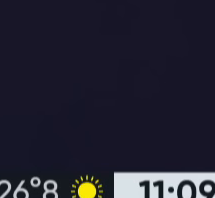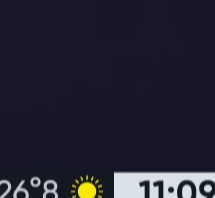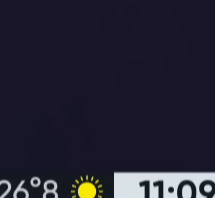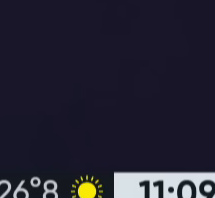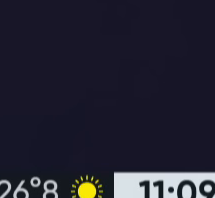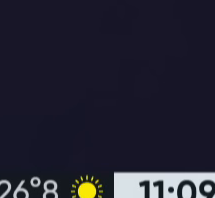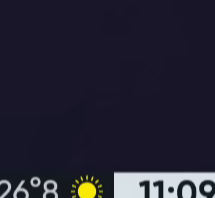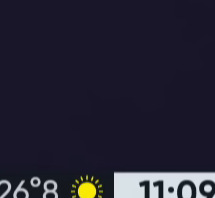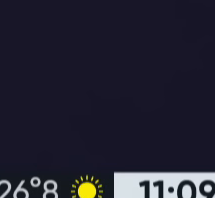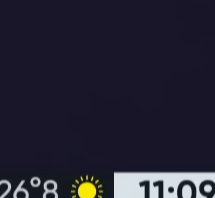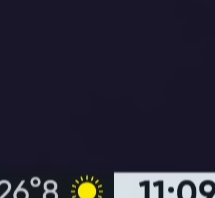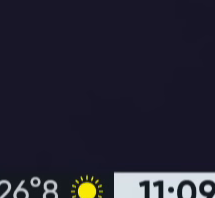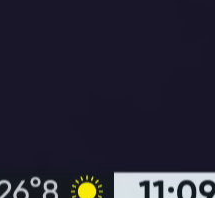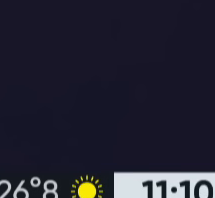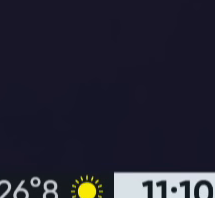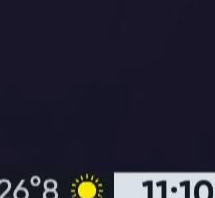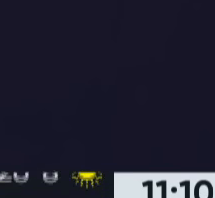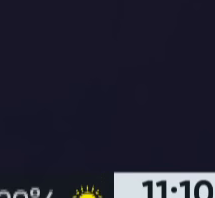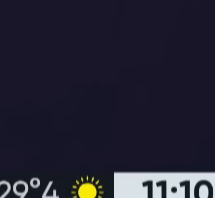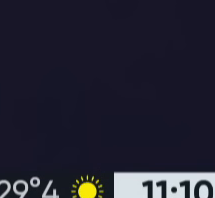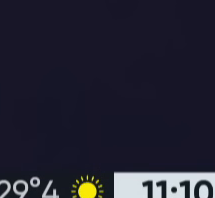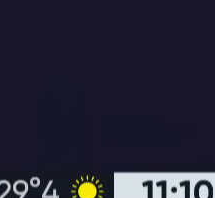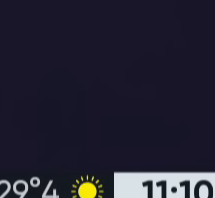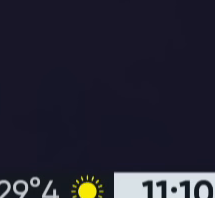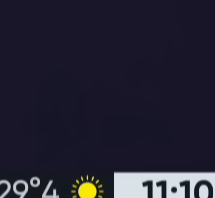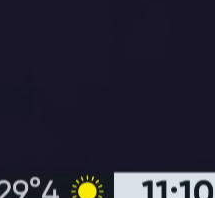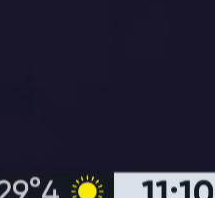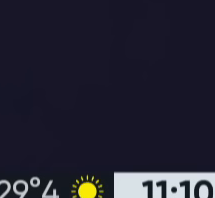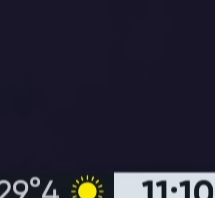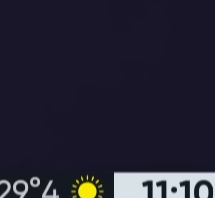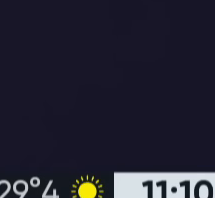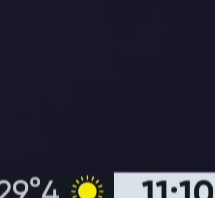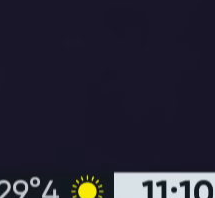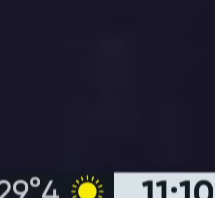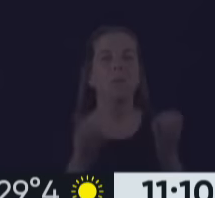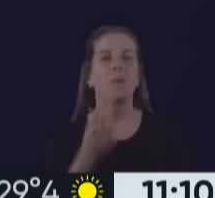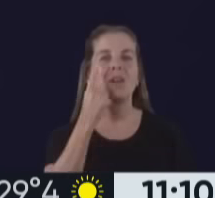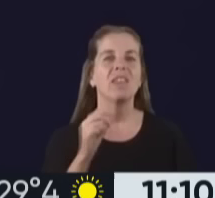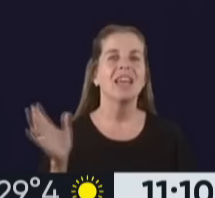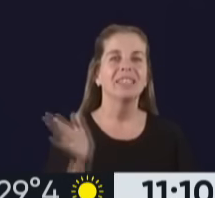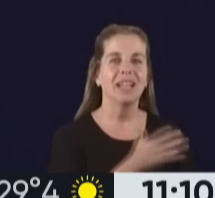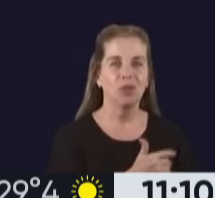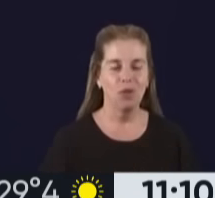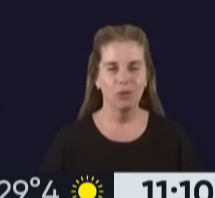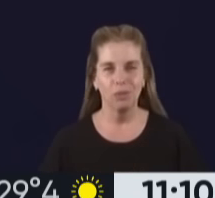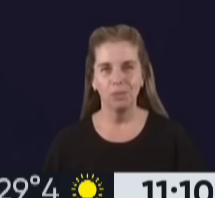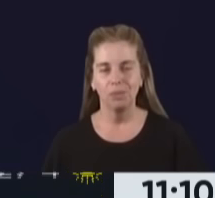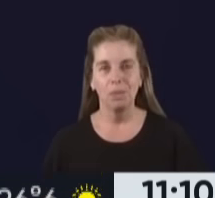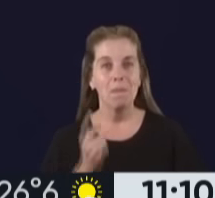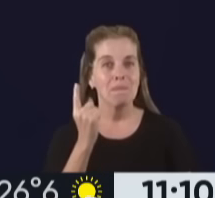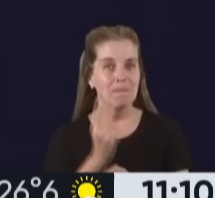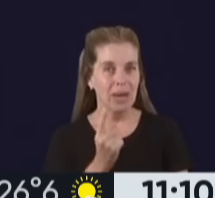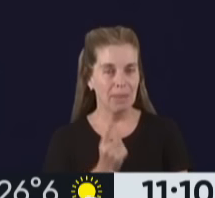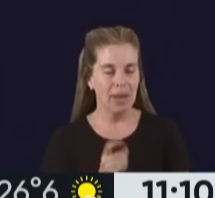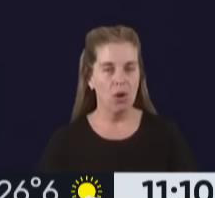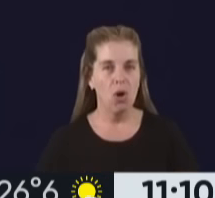¿Arrancamos? Bueno, buenas tardes, arrancamos mal. Buenos días a todos. Antes de